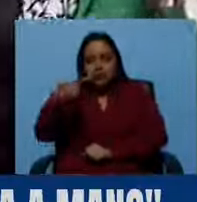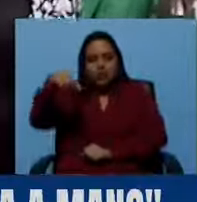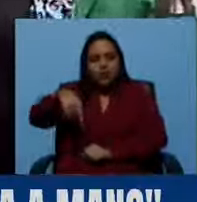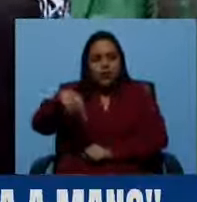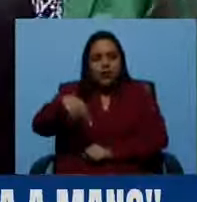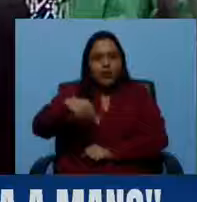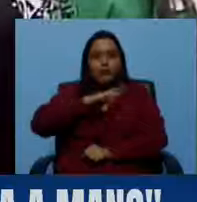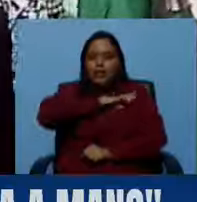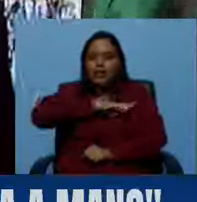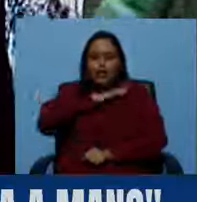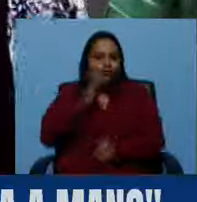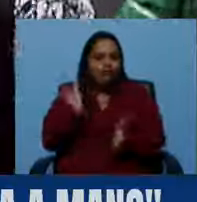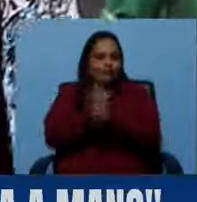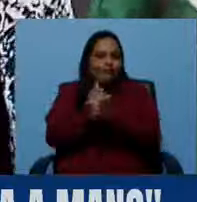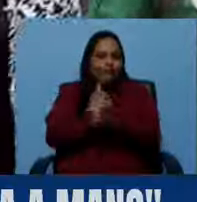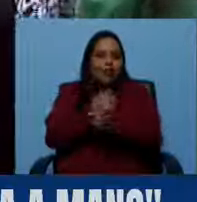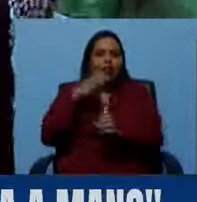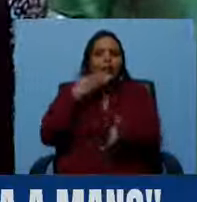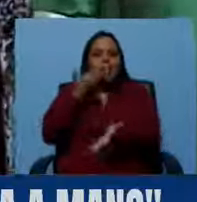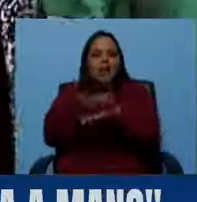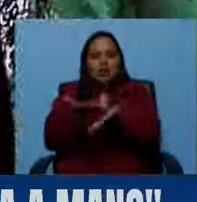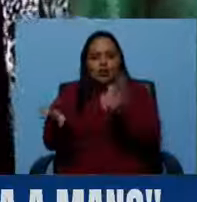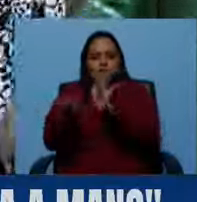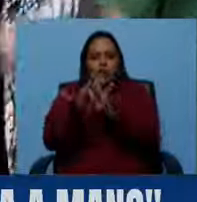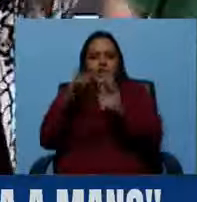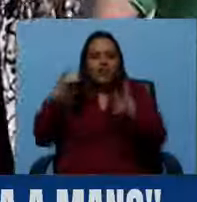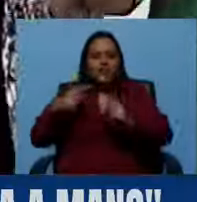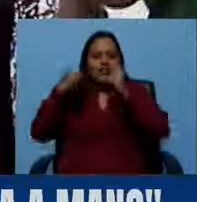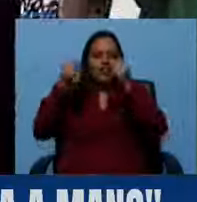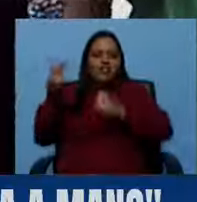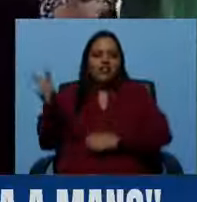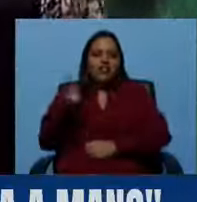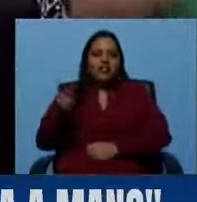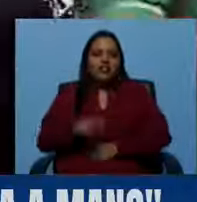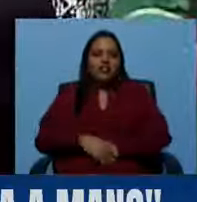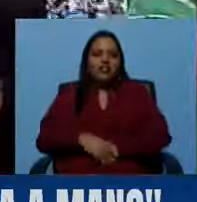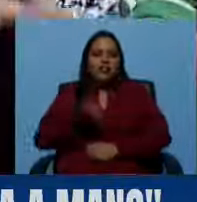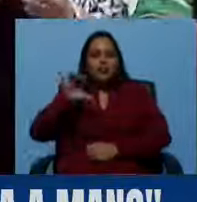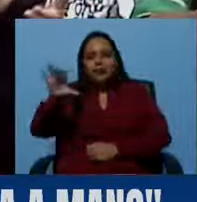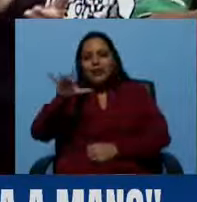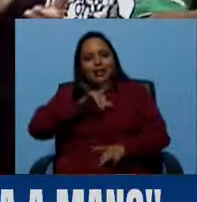misión cumplida. Muchísimas gracias. ¡Viva Venezuela, mi patria querida!